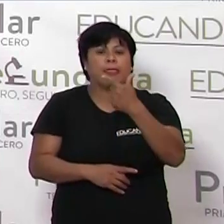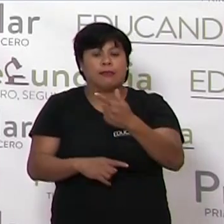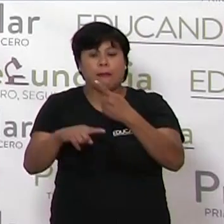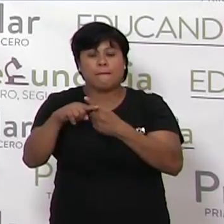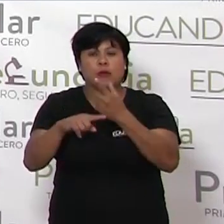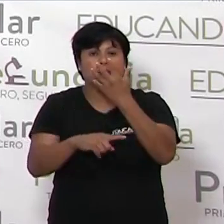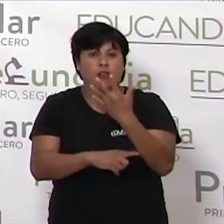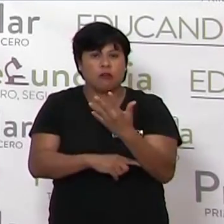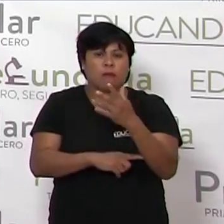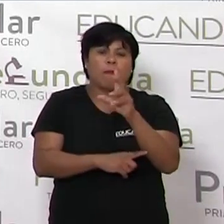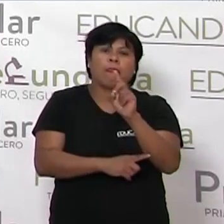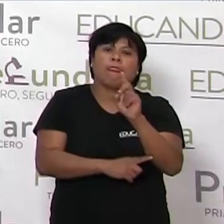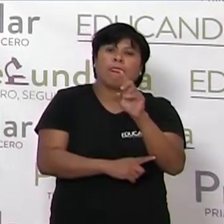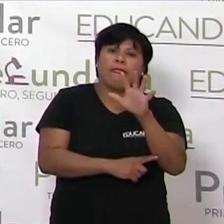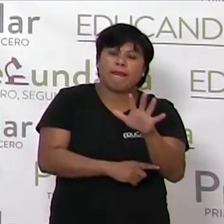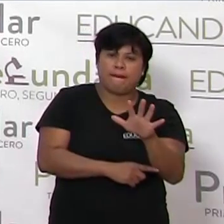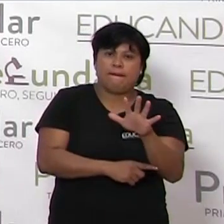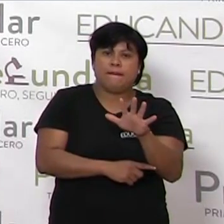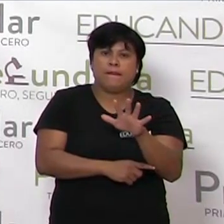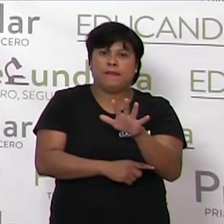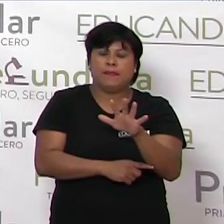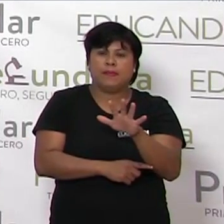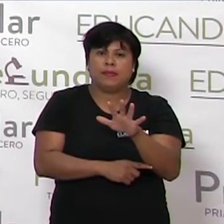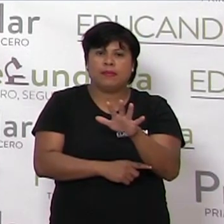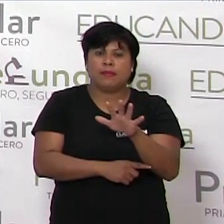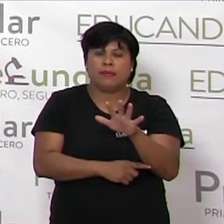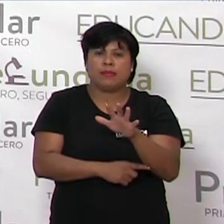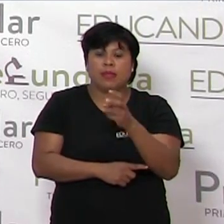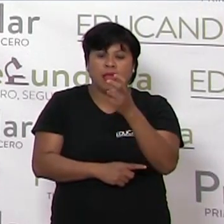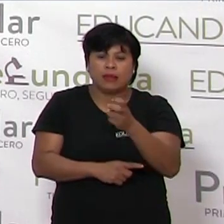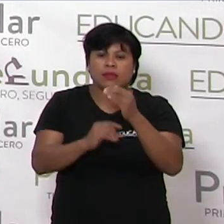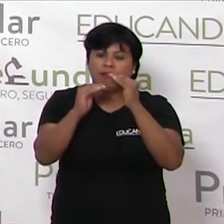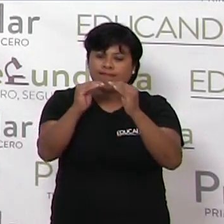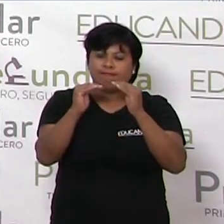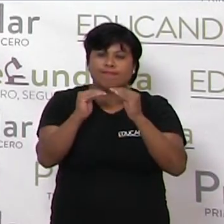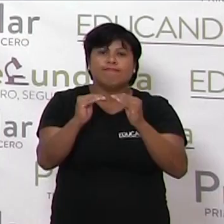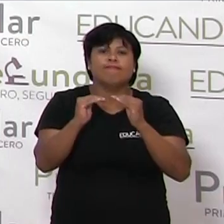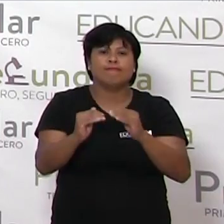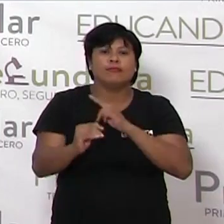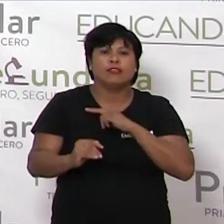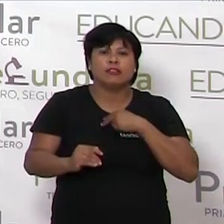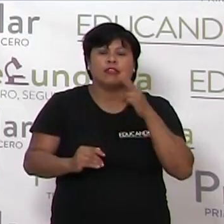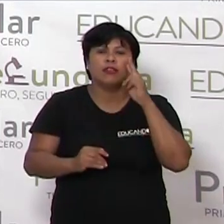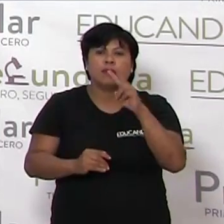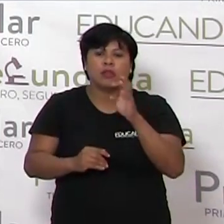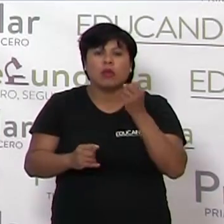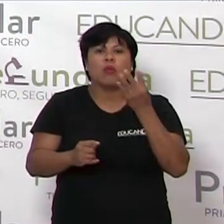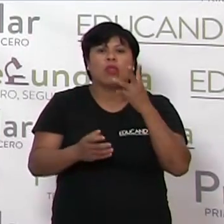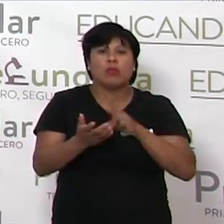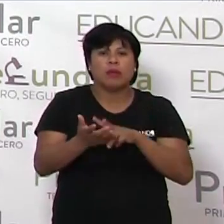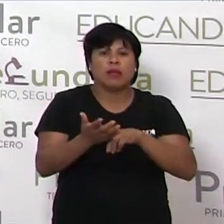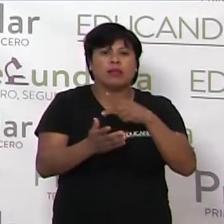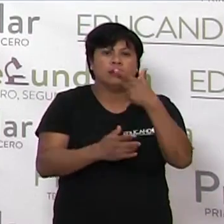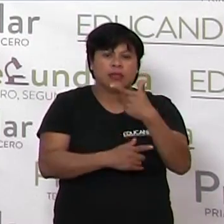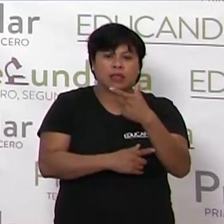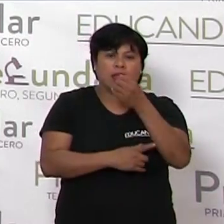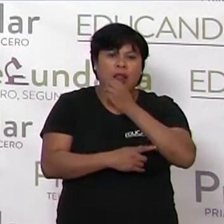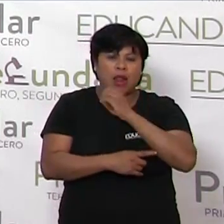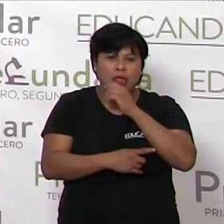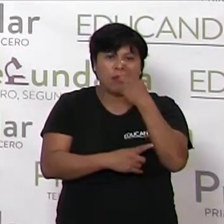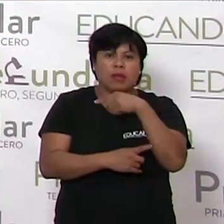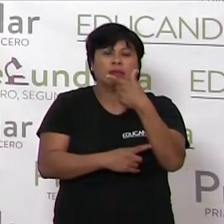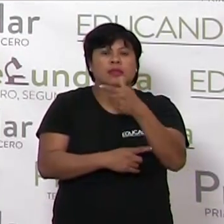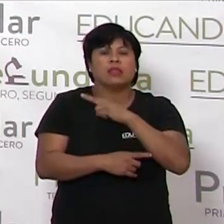5. 7 por 5 son 35. Y de esta manera estamos calculando cuánto cuestan 7